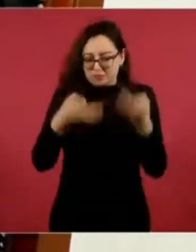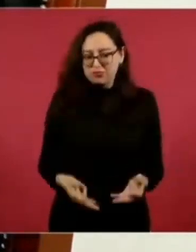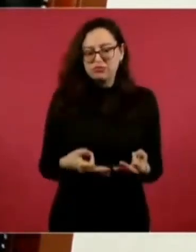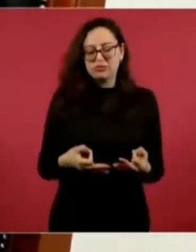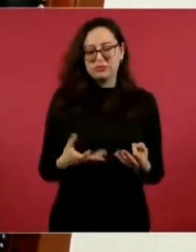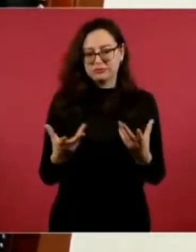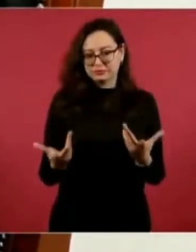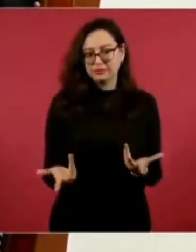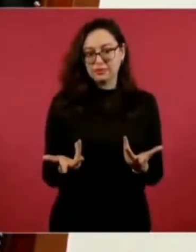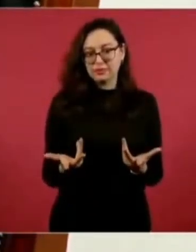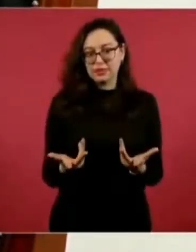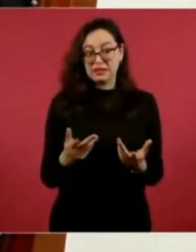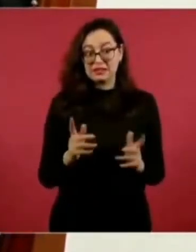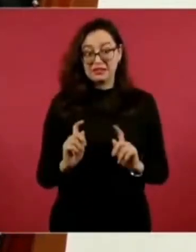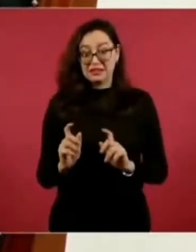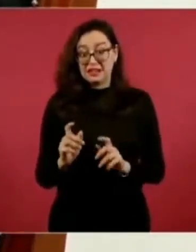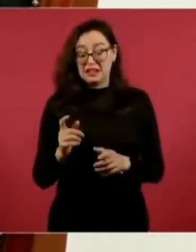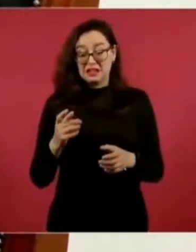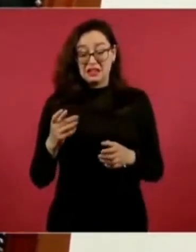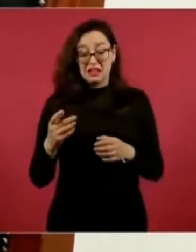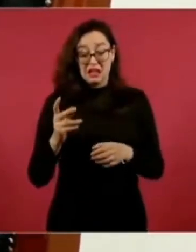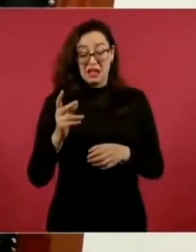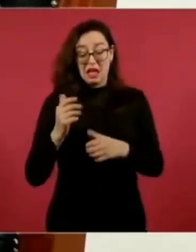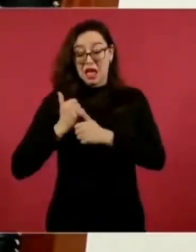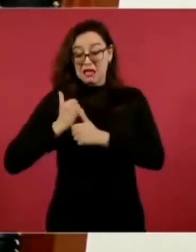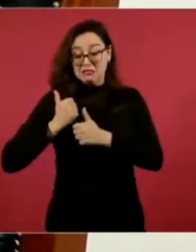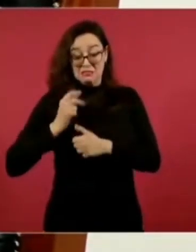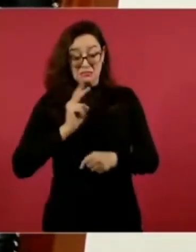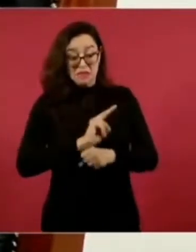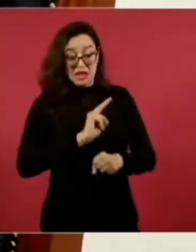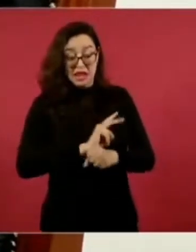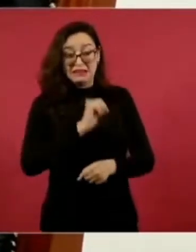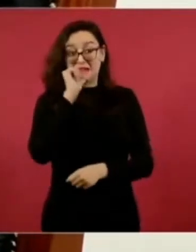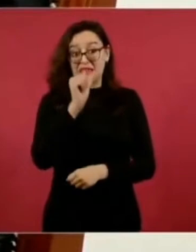Porque ¿qué preparación tenía García Luna?